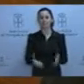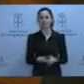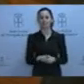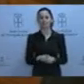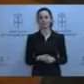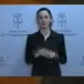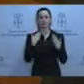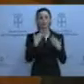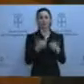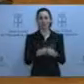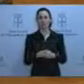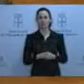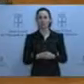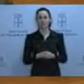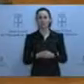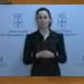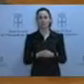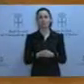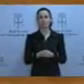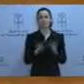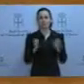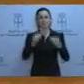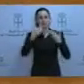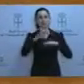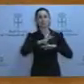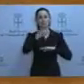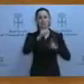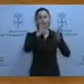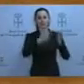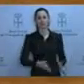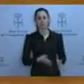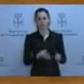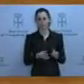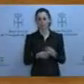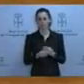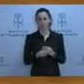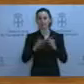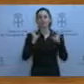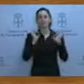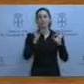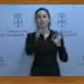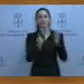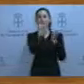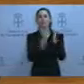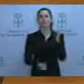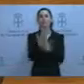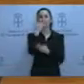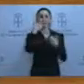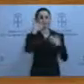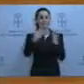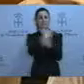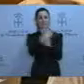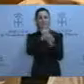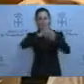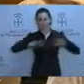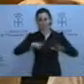Muchas gracias. Gracias, señor consejero. Señor de Rueda tiene la palabra. Sí, consejero, buenos días. Le agradezco sus explicaciones,